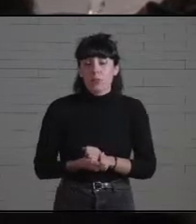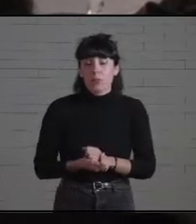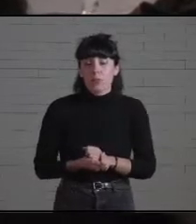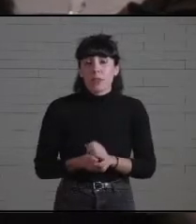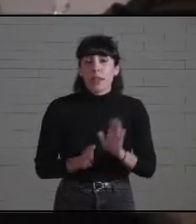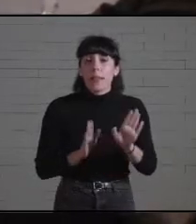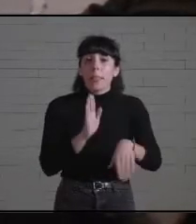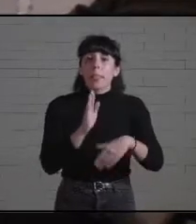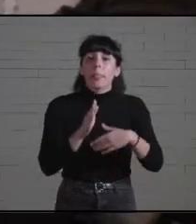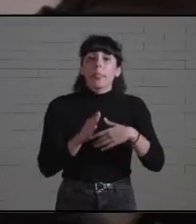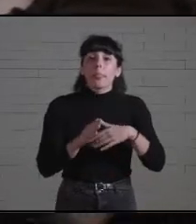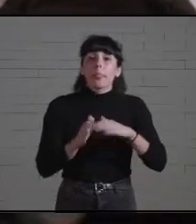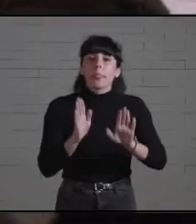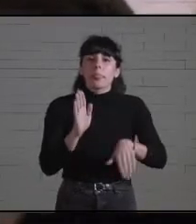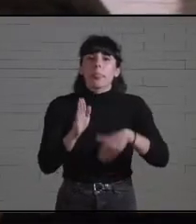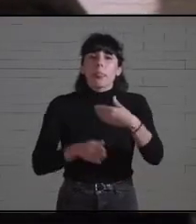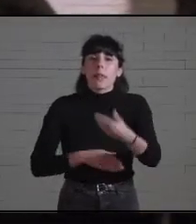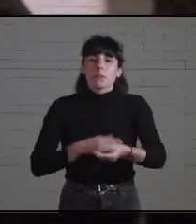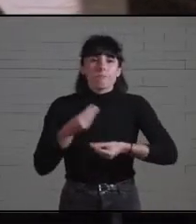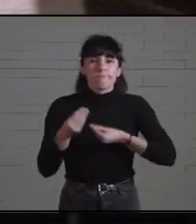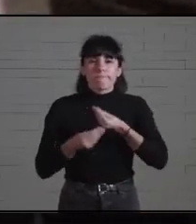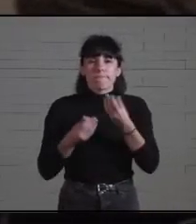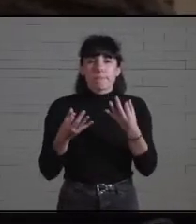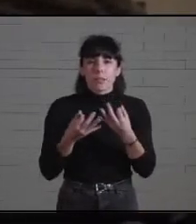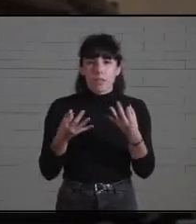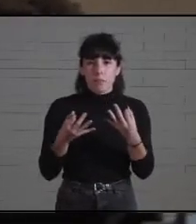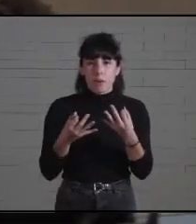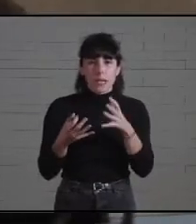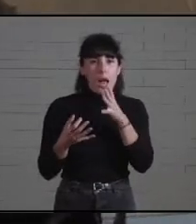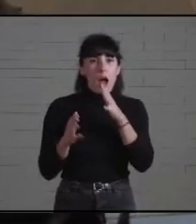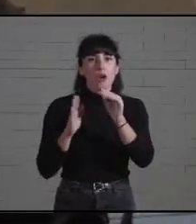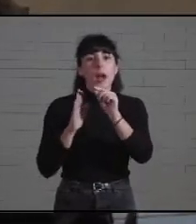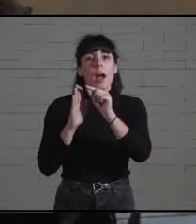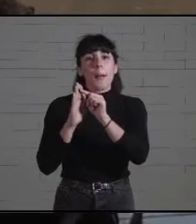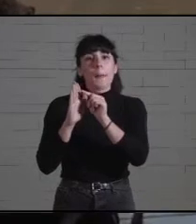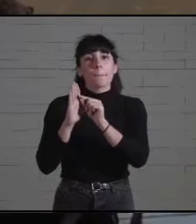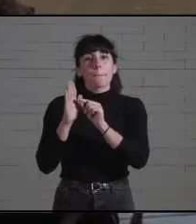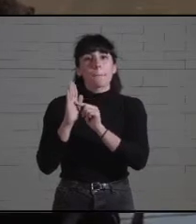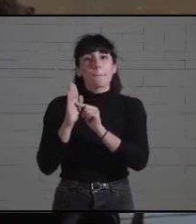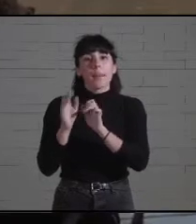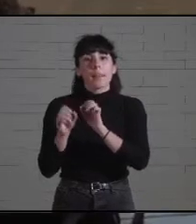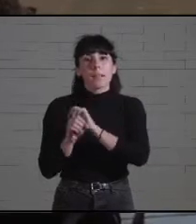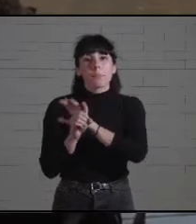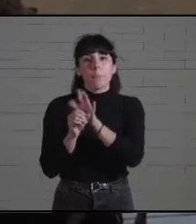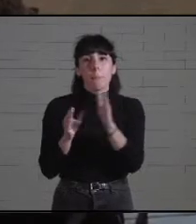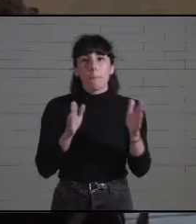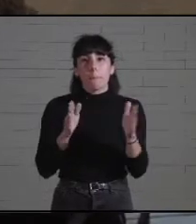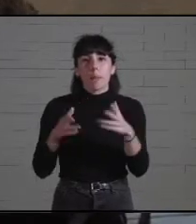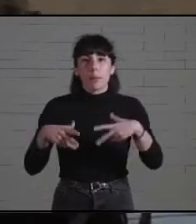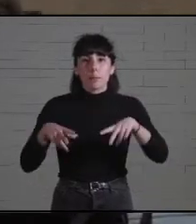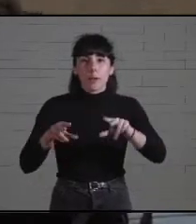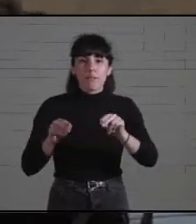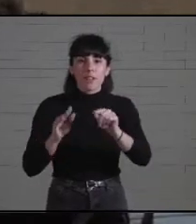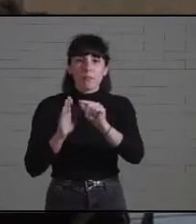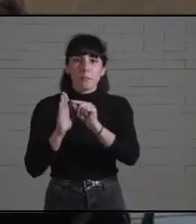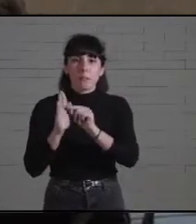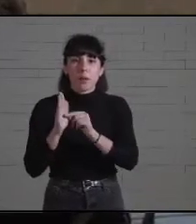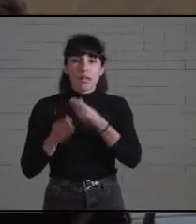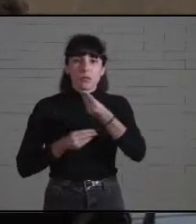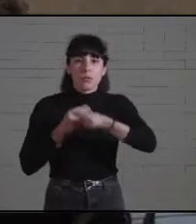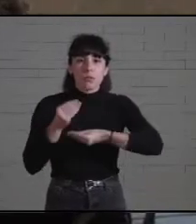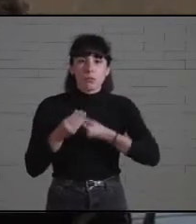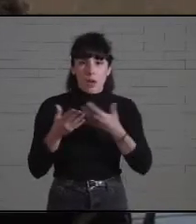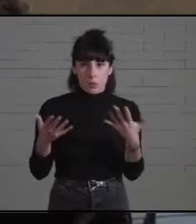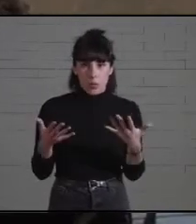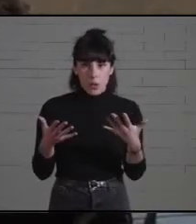Y después, ¿qué pasa? ¿Qué medidas se usan ahora, después de la pandemia? Esto es en 2021. Bueno, la mayoría